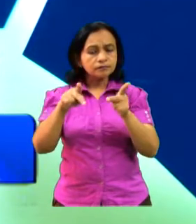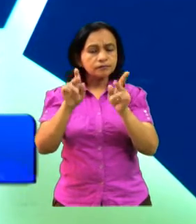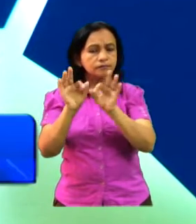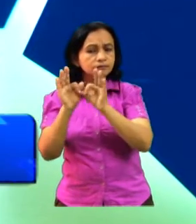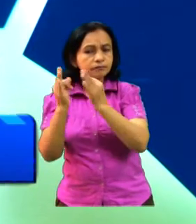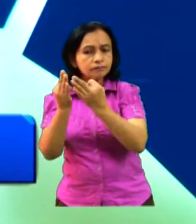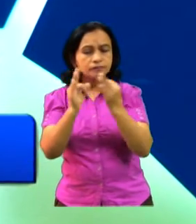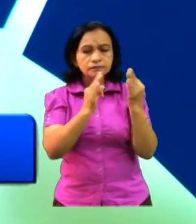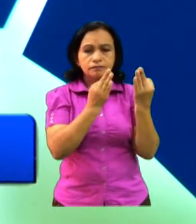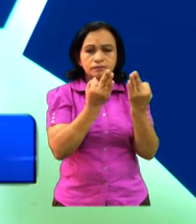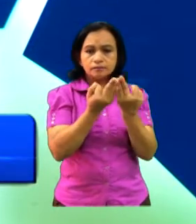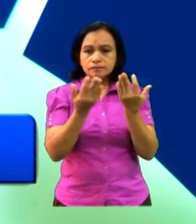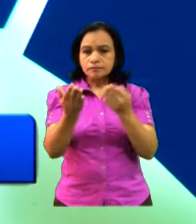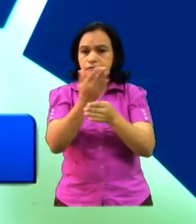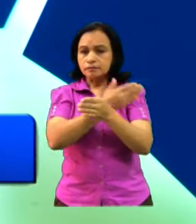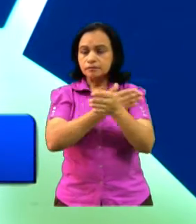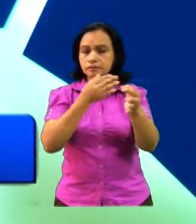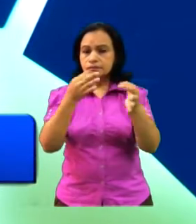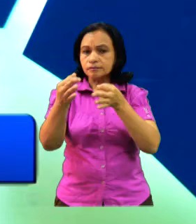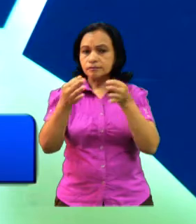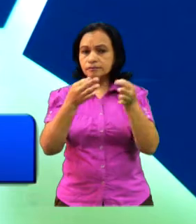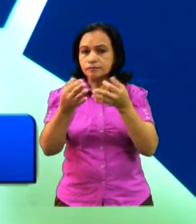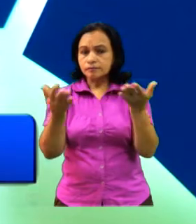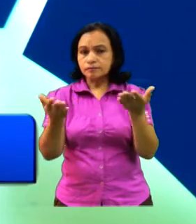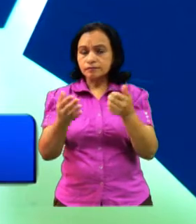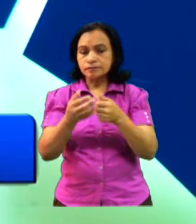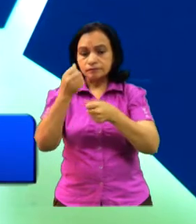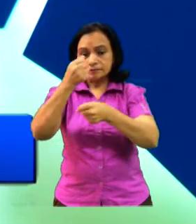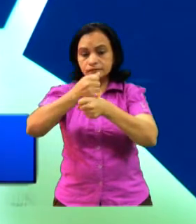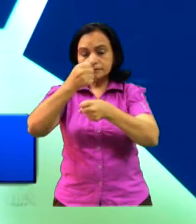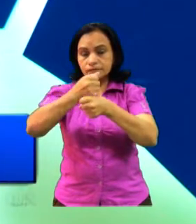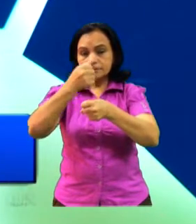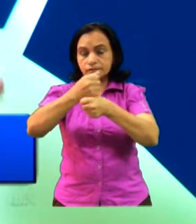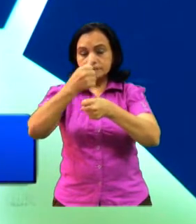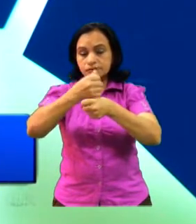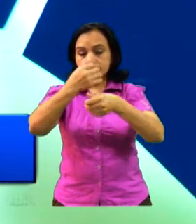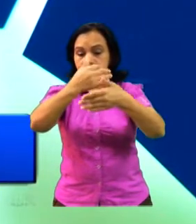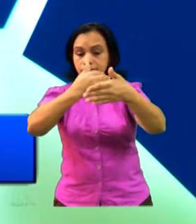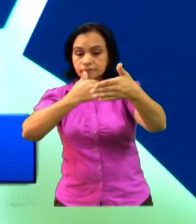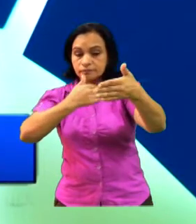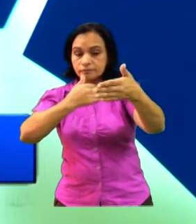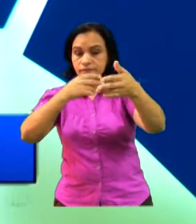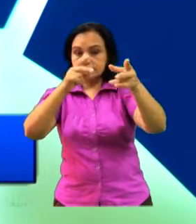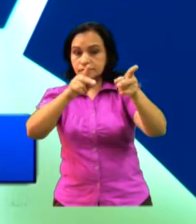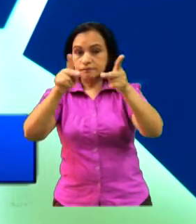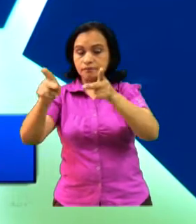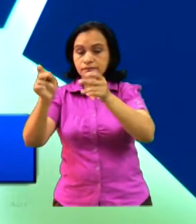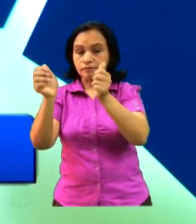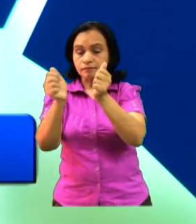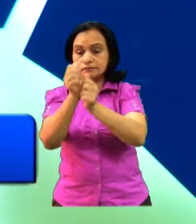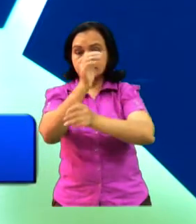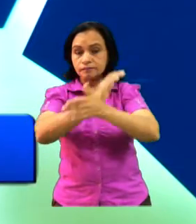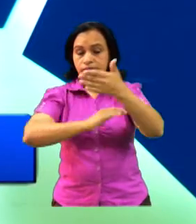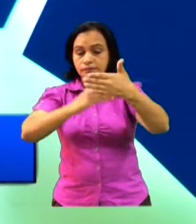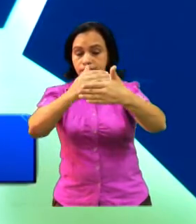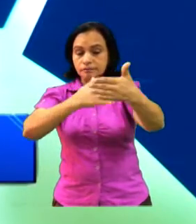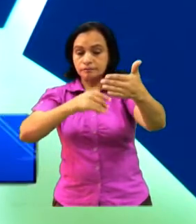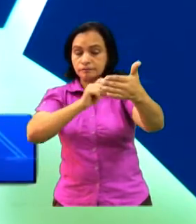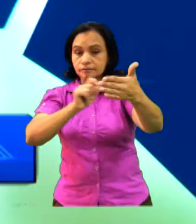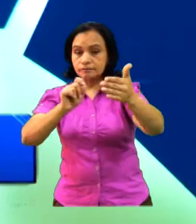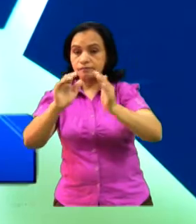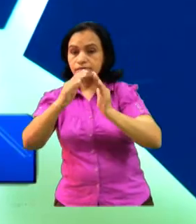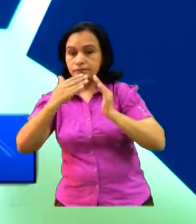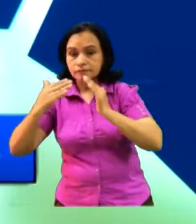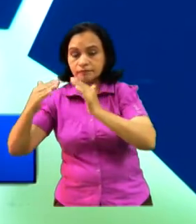las familias? Porque si bien mencionábamos fuera de cámara, la elaboración de esta guía con inclusión de personas con discapacidad desde